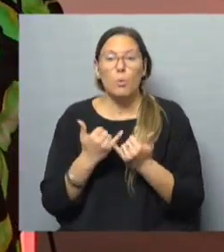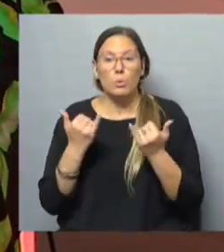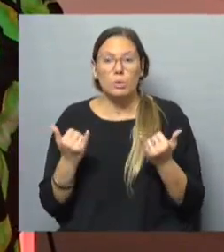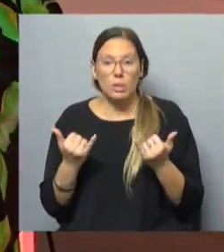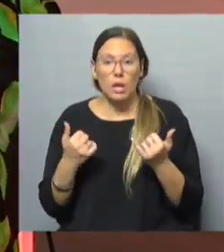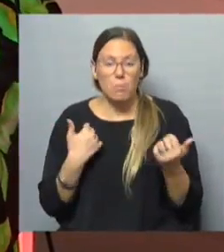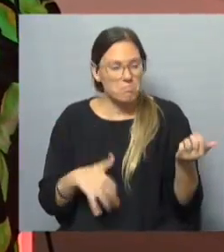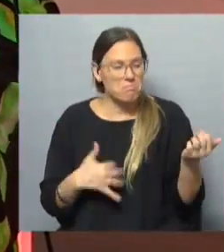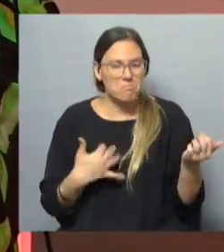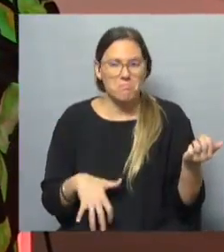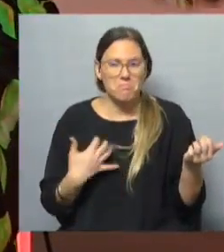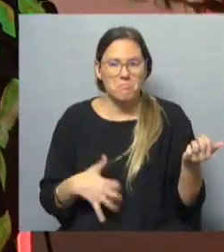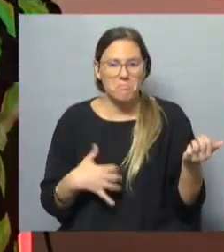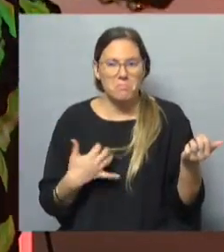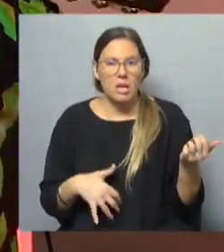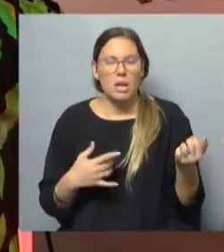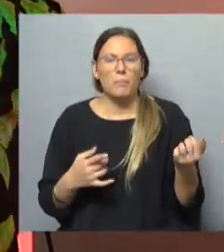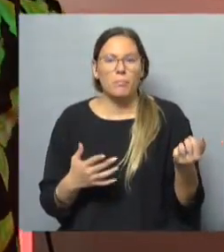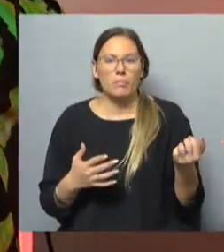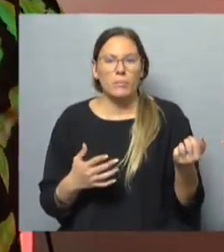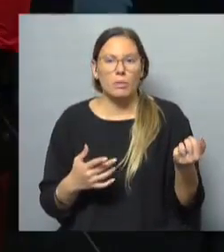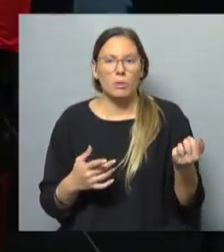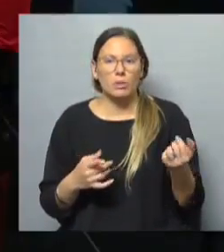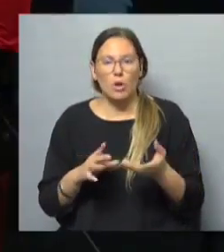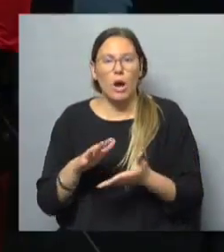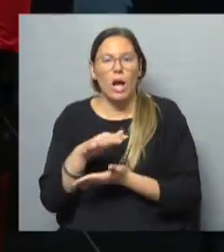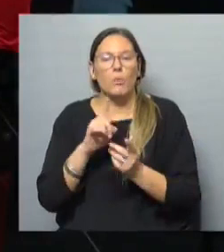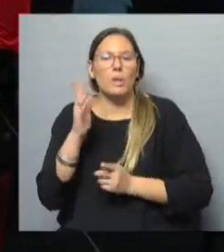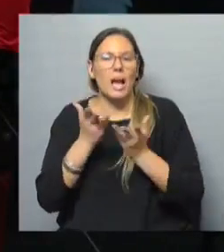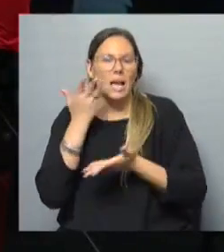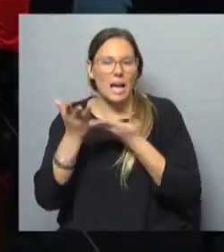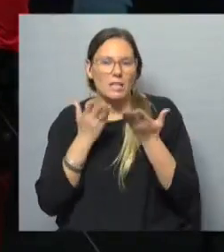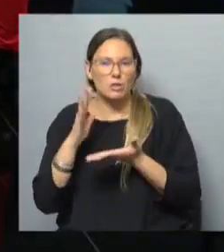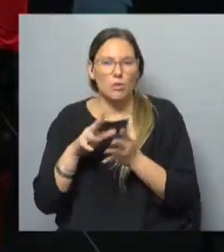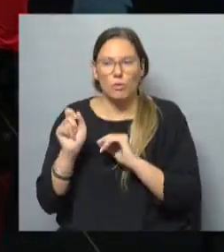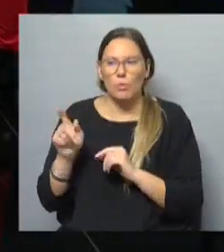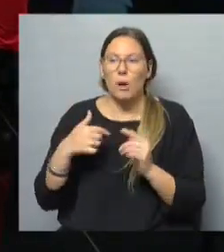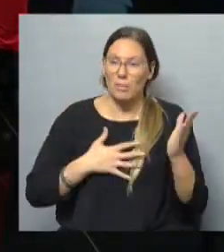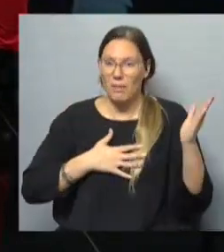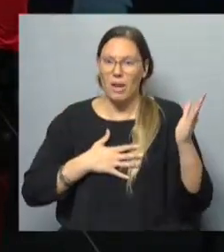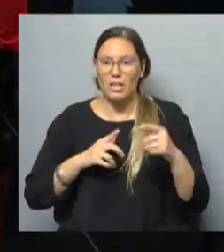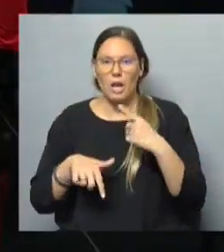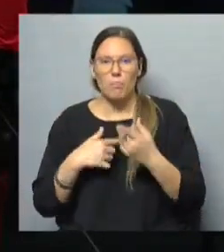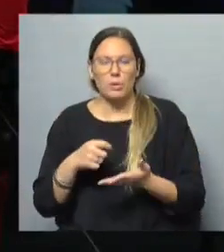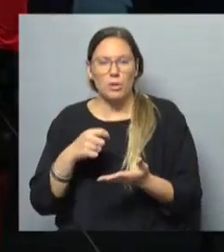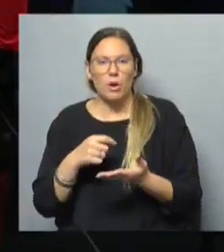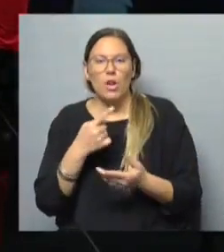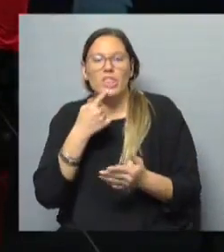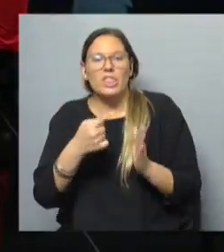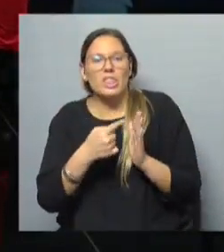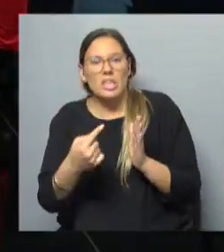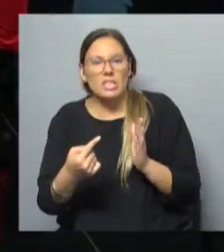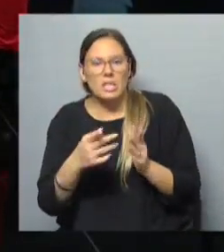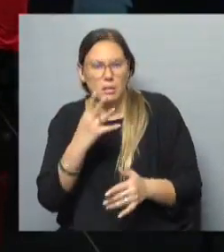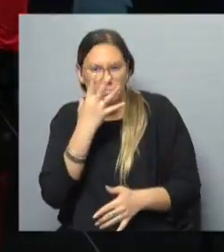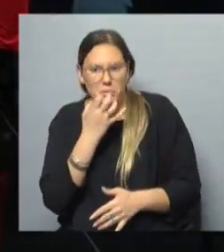yo empecé a tocar y digo, porque claro, cuando vos sacás de contexto alguna canción que tiene como un ánimo así como pachanguero, pero vas a la letra y qué está diciendo, dices,